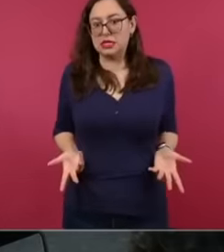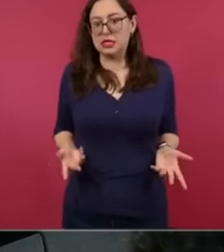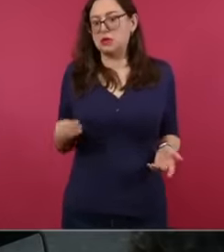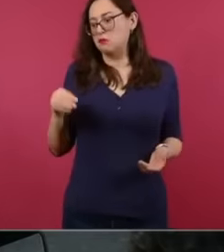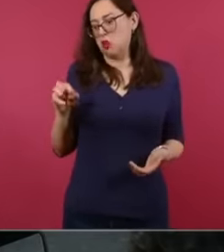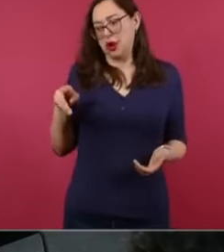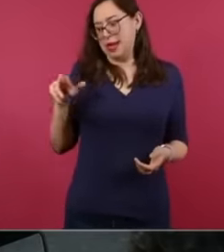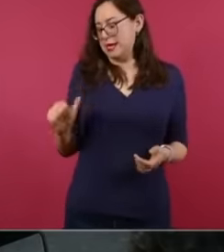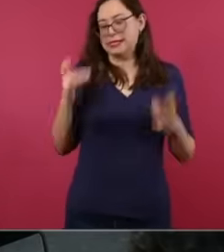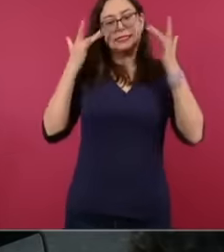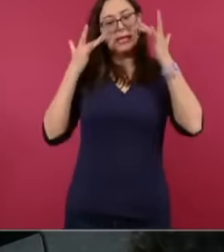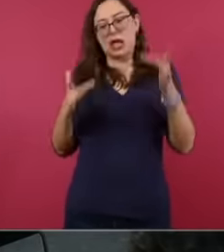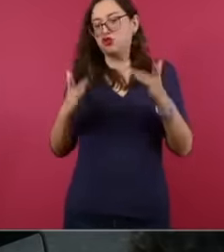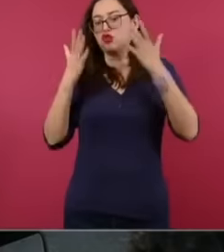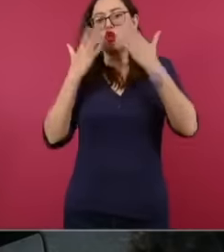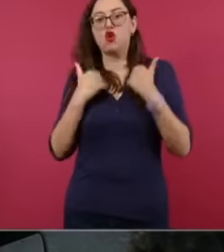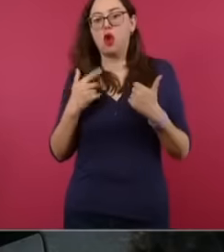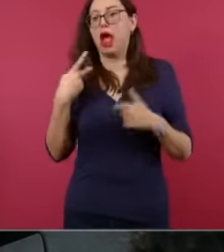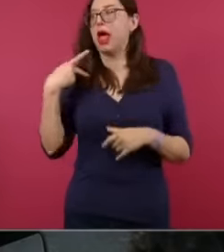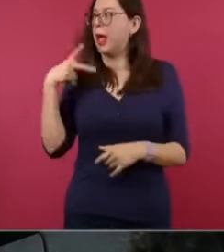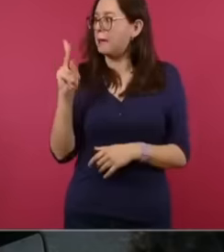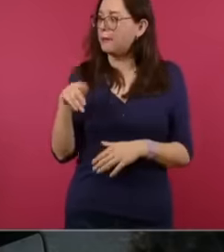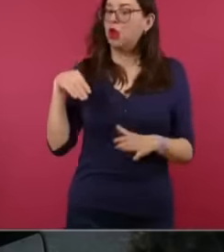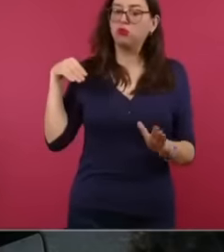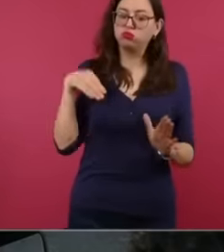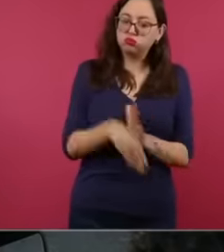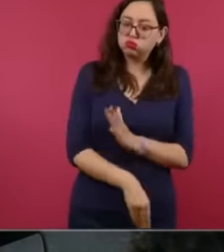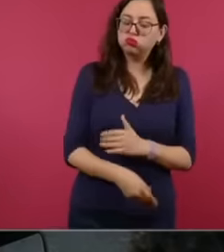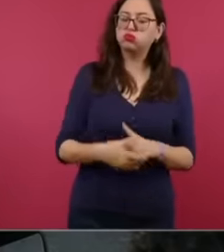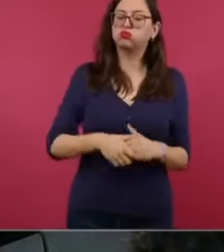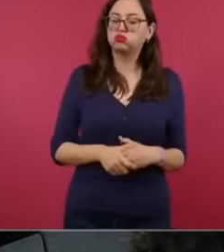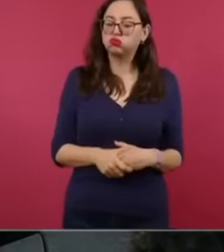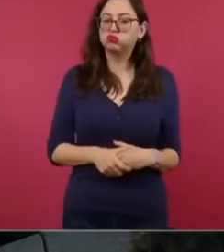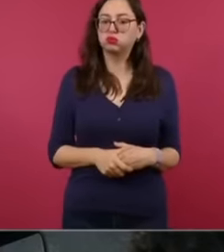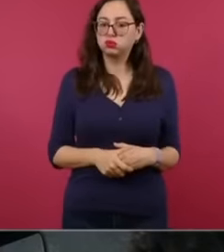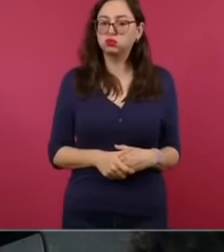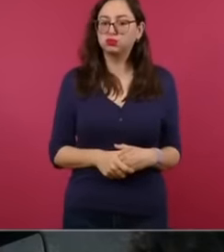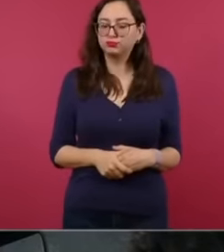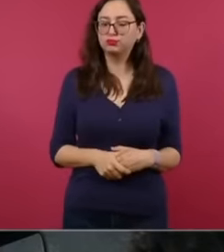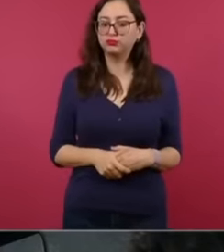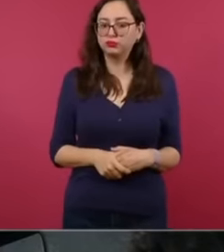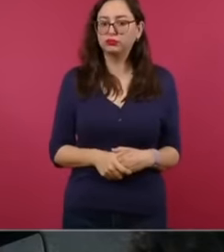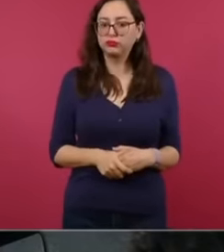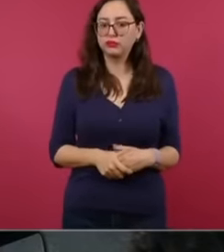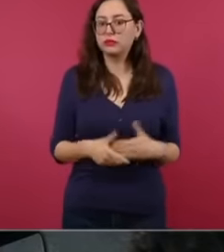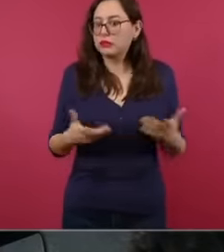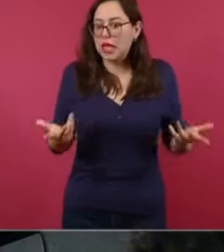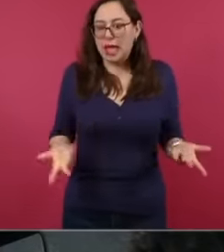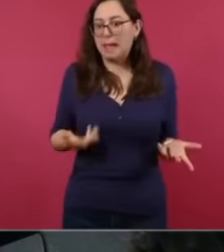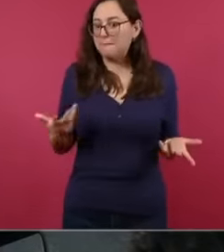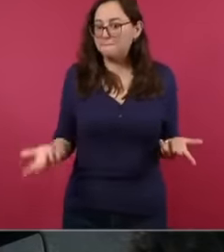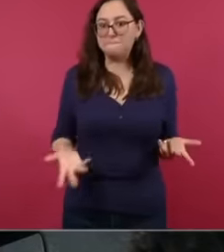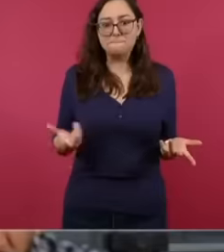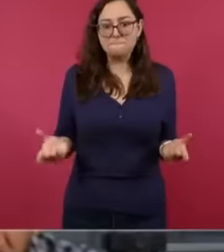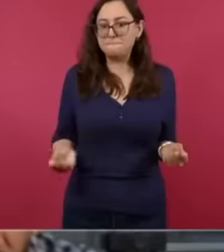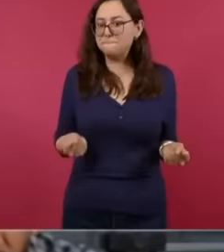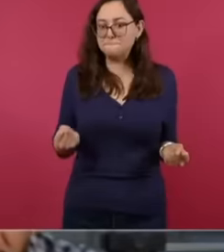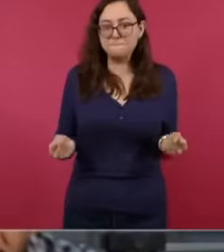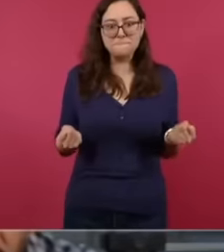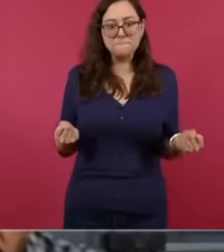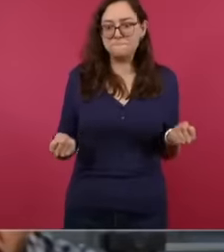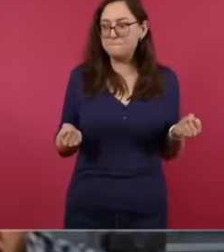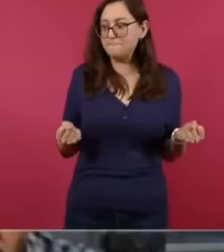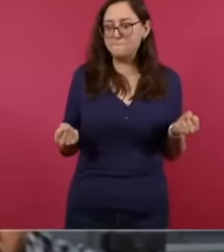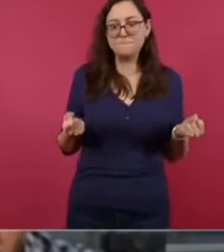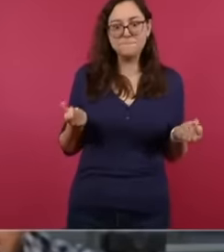¿verdad? Pero están pudriendo más a esta, pues a lo poco que hayan podido crear de Morena